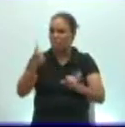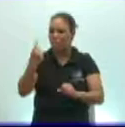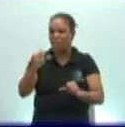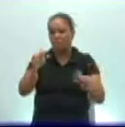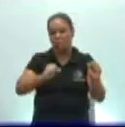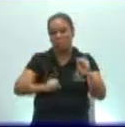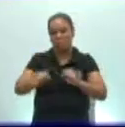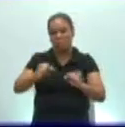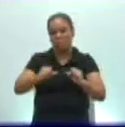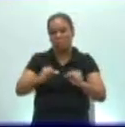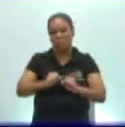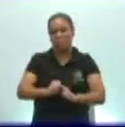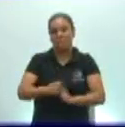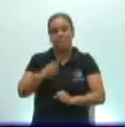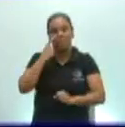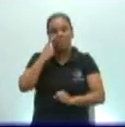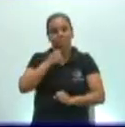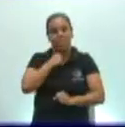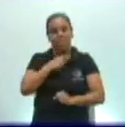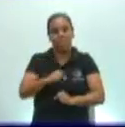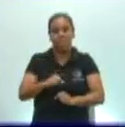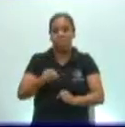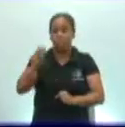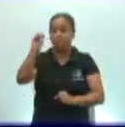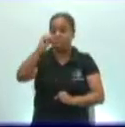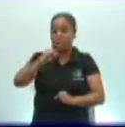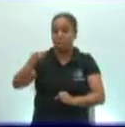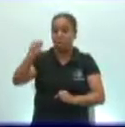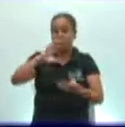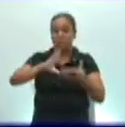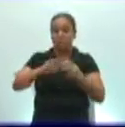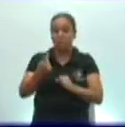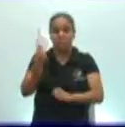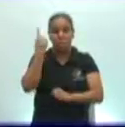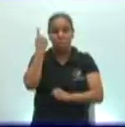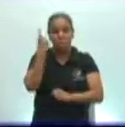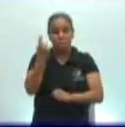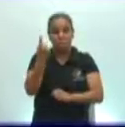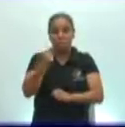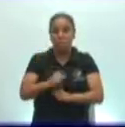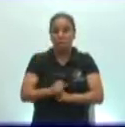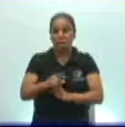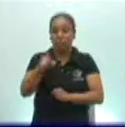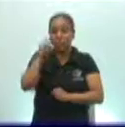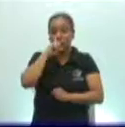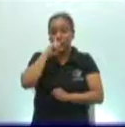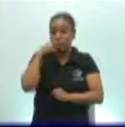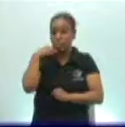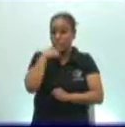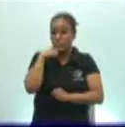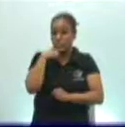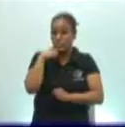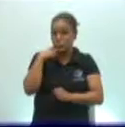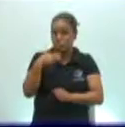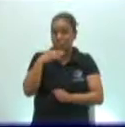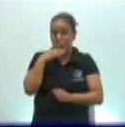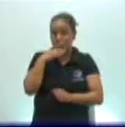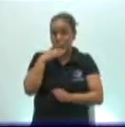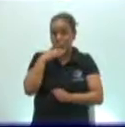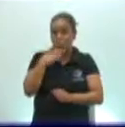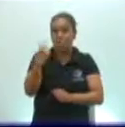ejemplo. Les digo que es una molécula formada por un átomo de nitrógeno y 2 átomos de oxígeno. Por